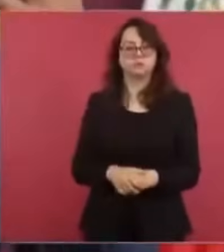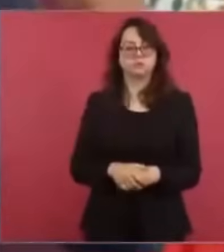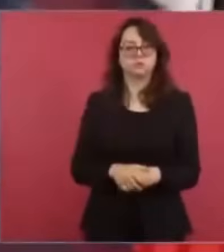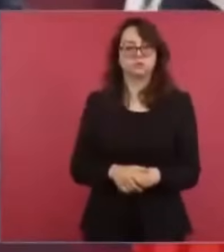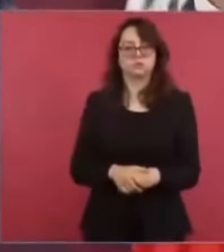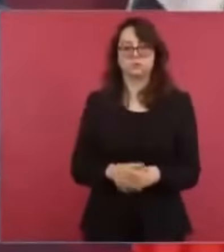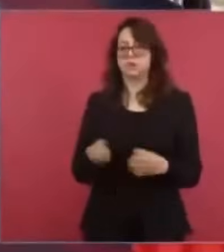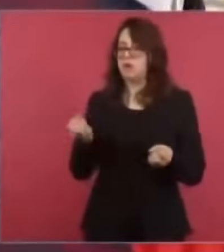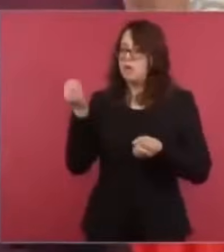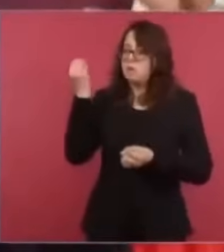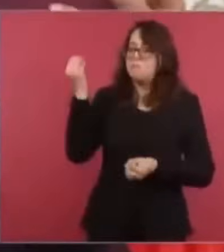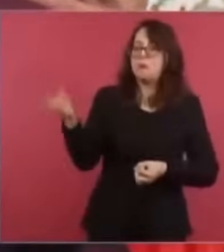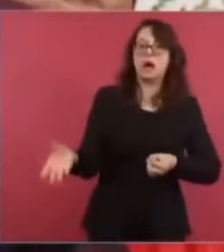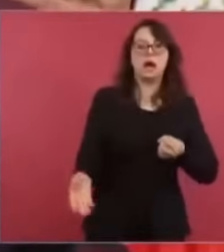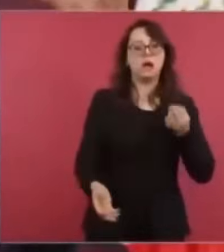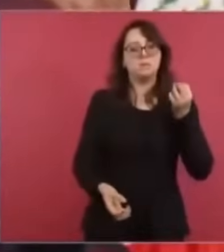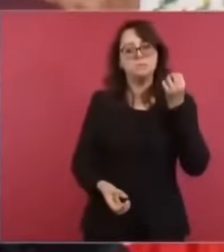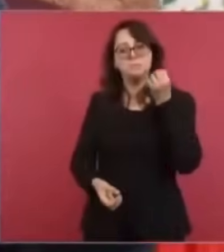atiende